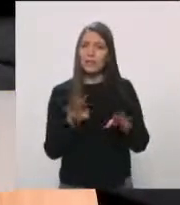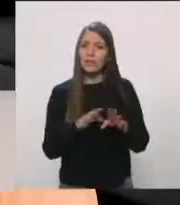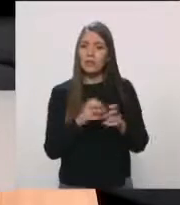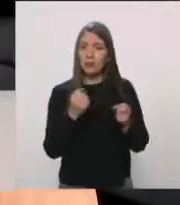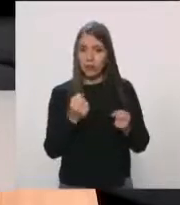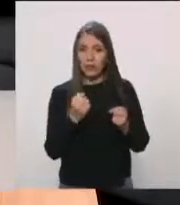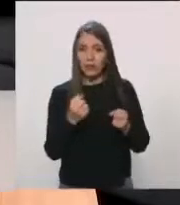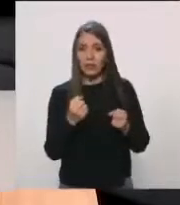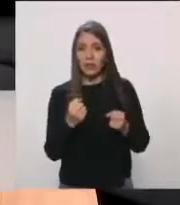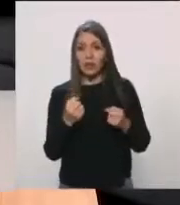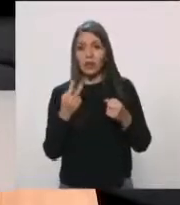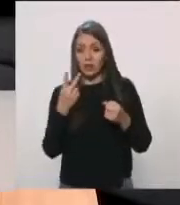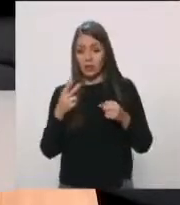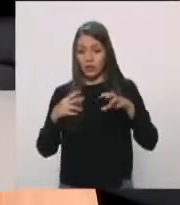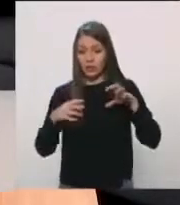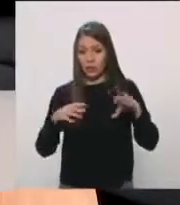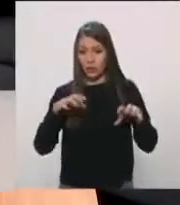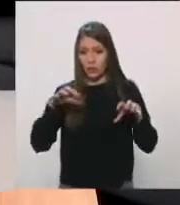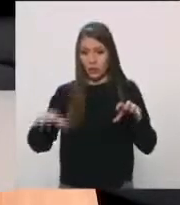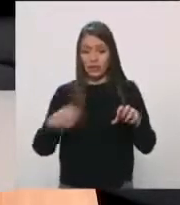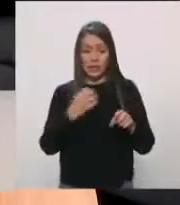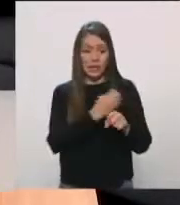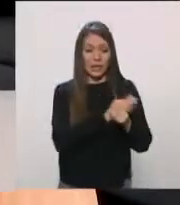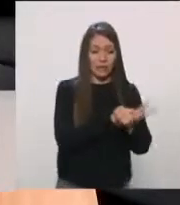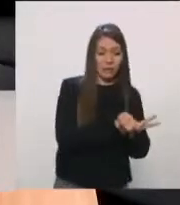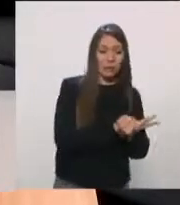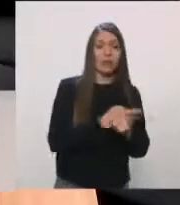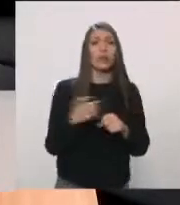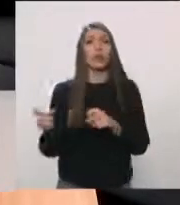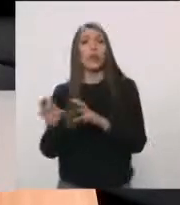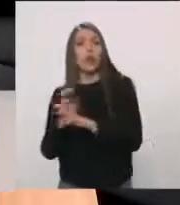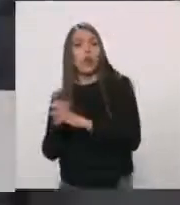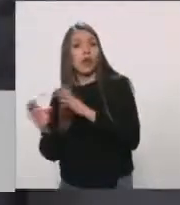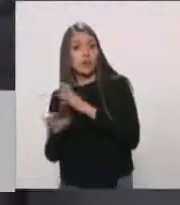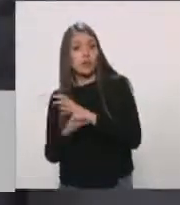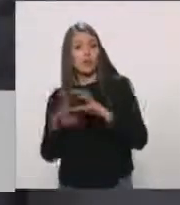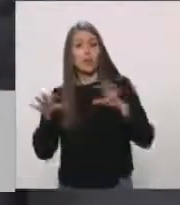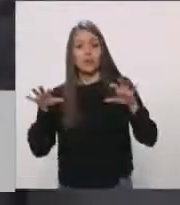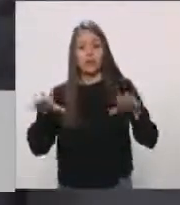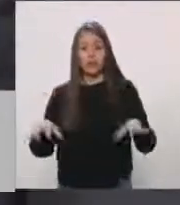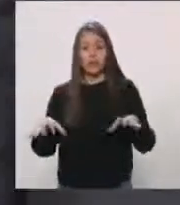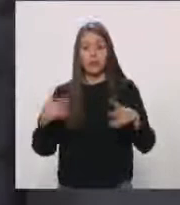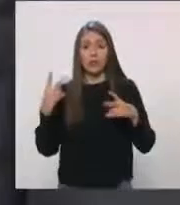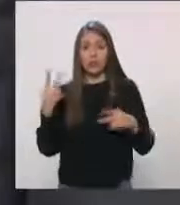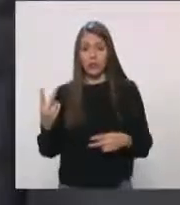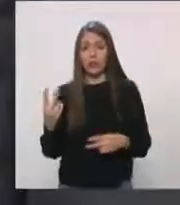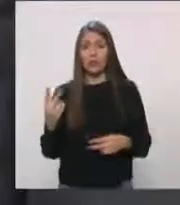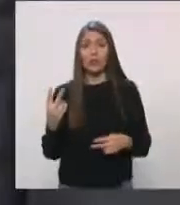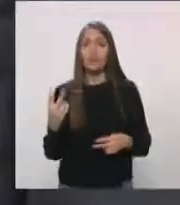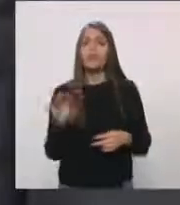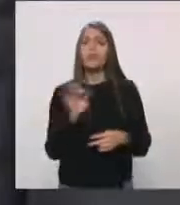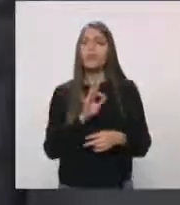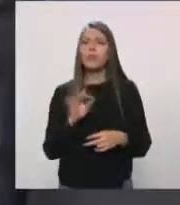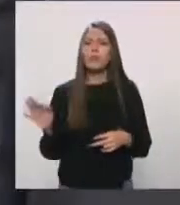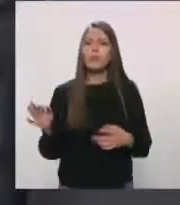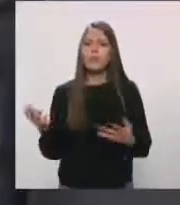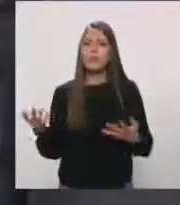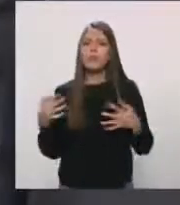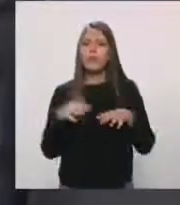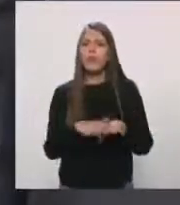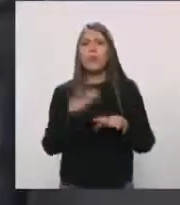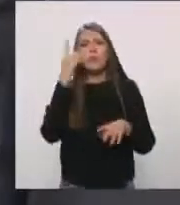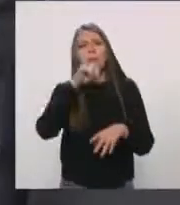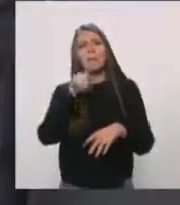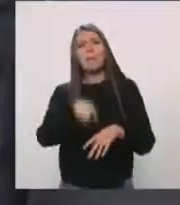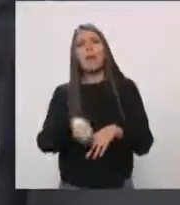2 emociones bien manejadas, herramientas fortalecidas, cada uno puede embarcarse en su propio proceso